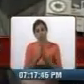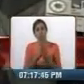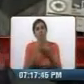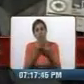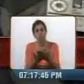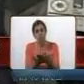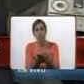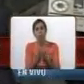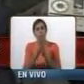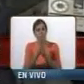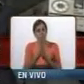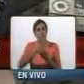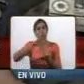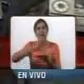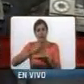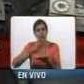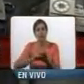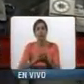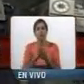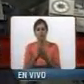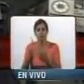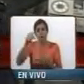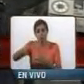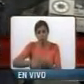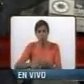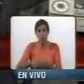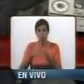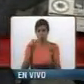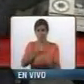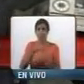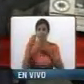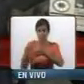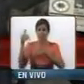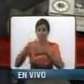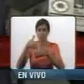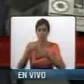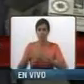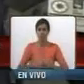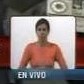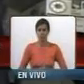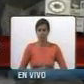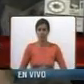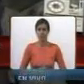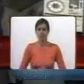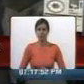el respeto que merecen todos los venezolanos que hoy acudieron a las urnas electorales